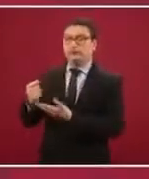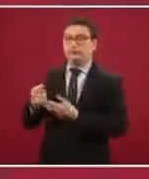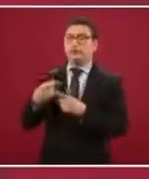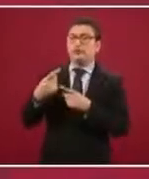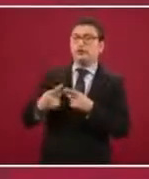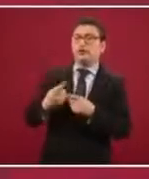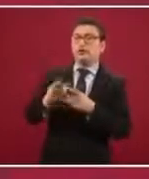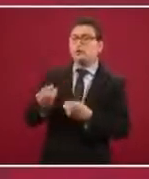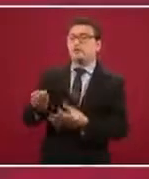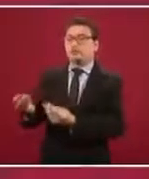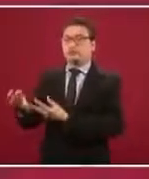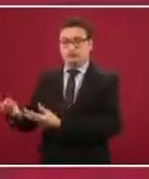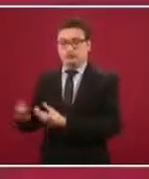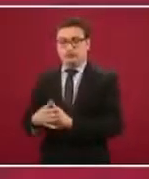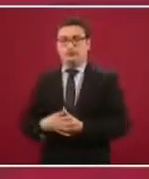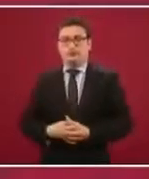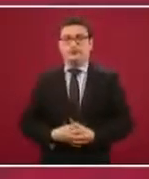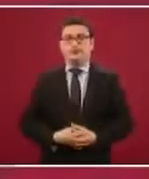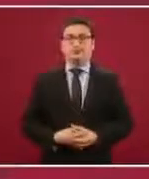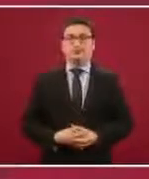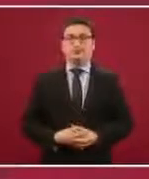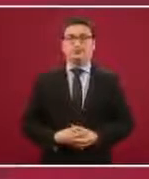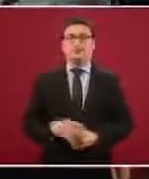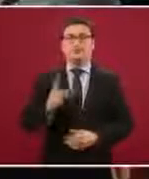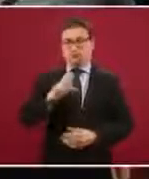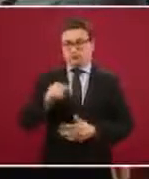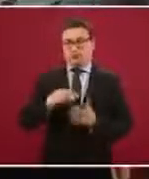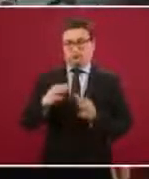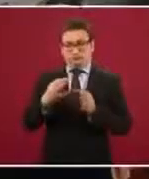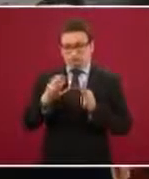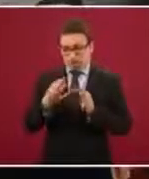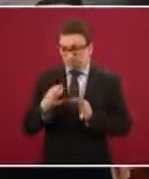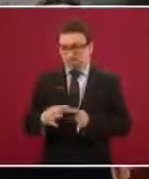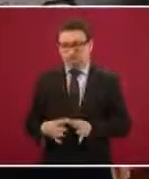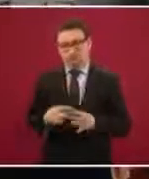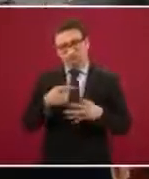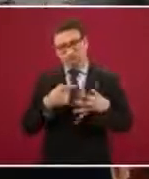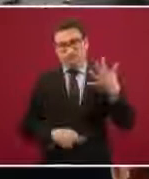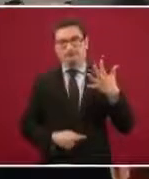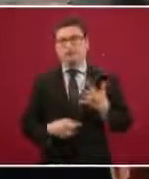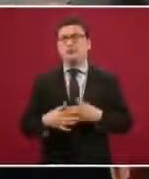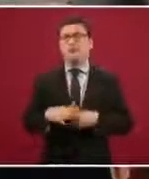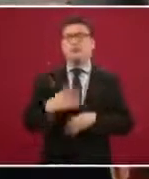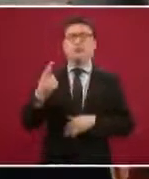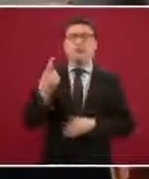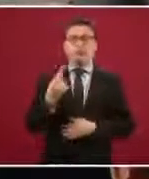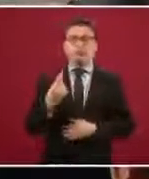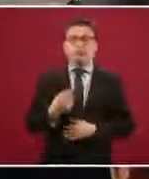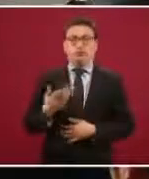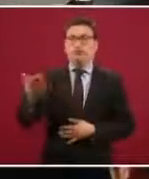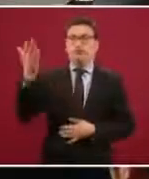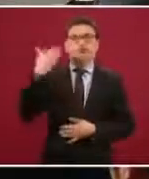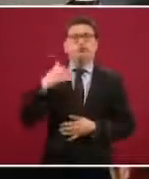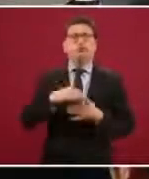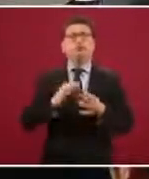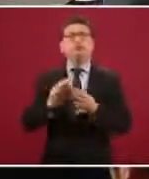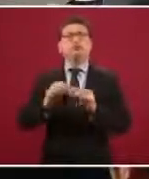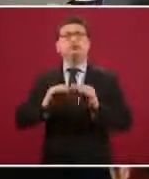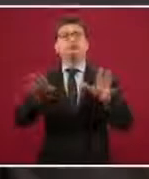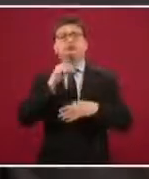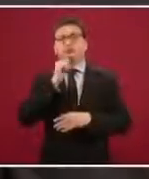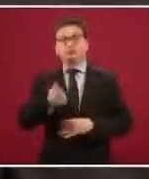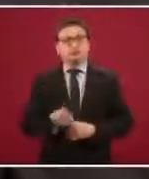destinado el recurso puntualmente porque era lo que no se hacía antes